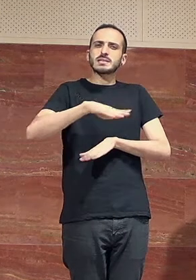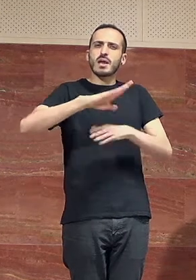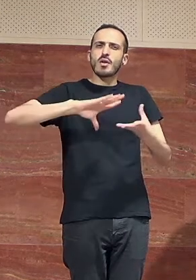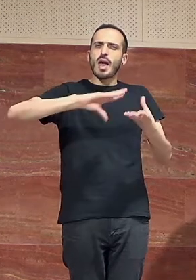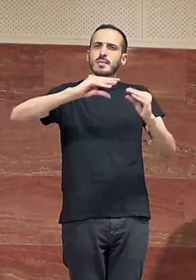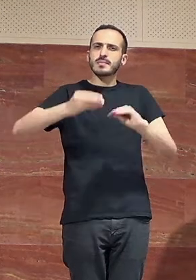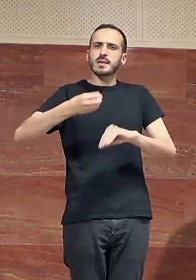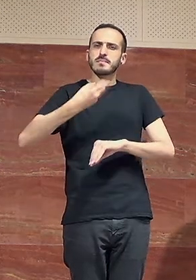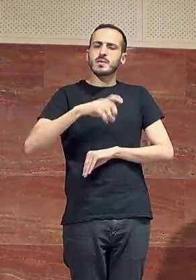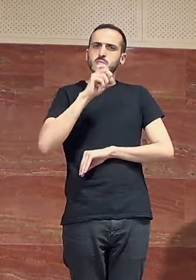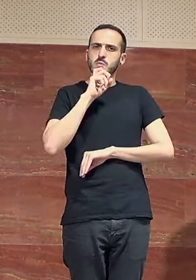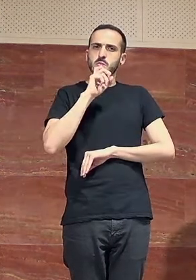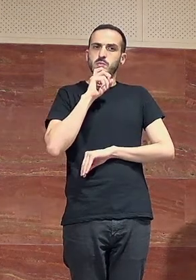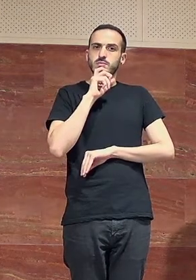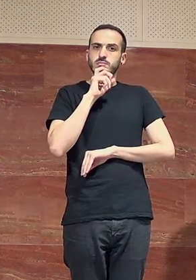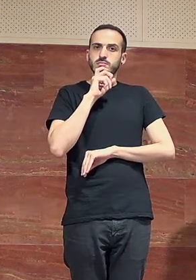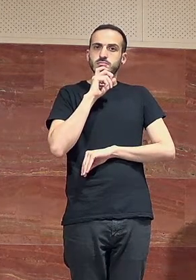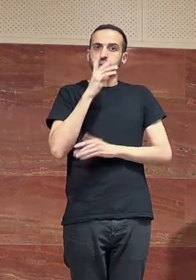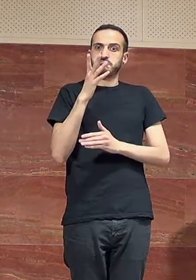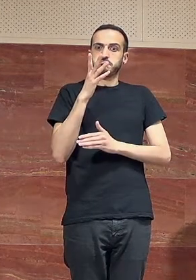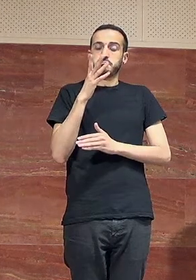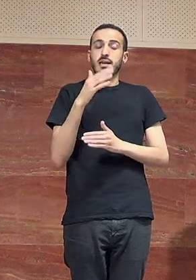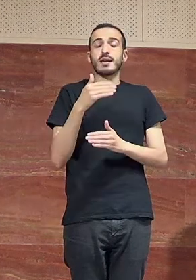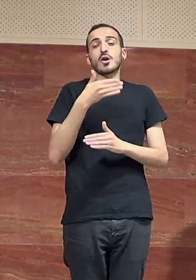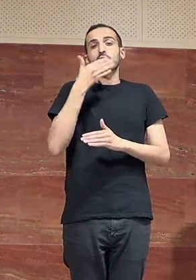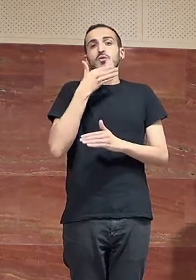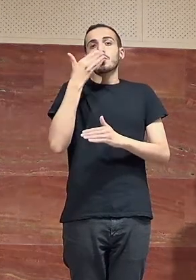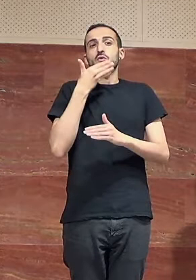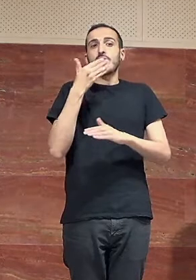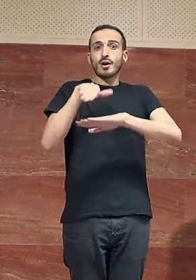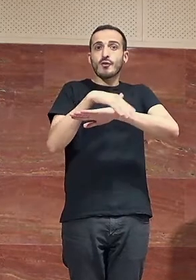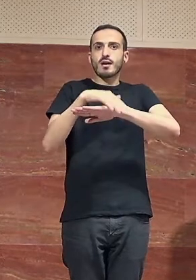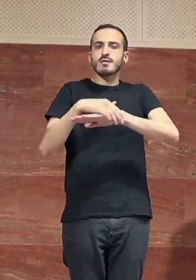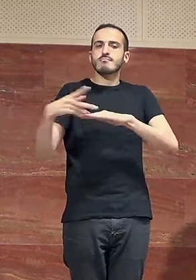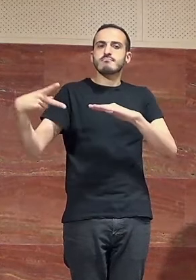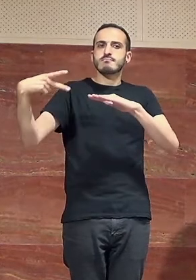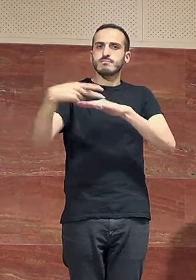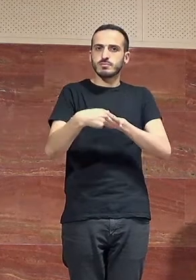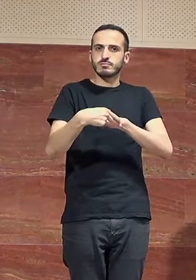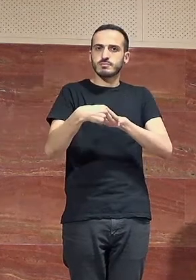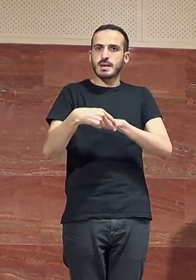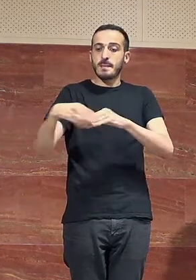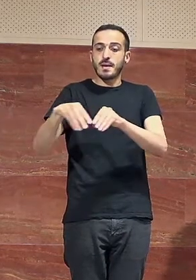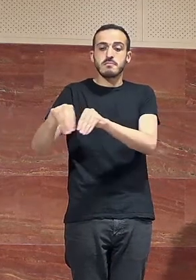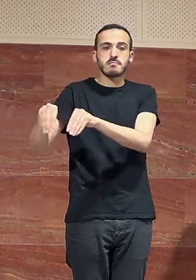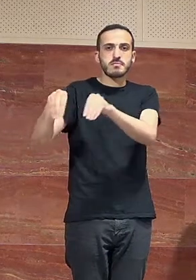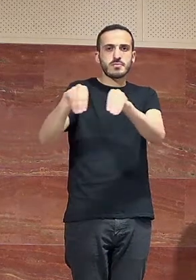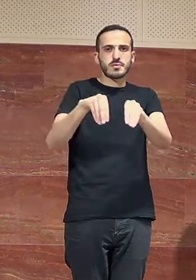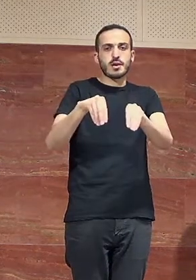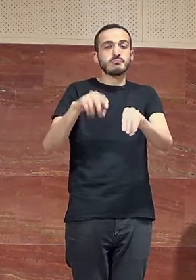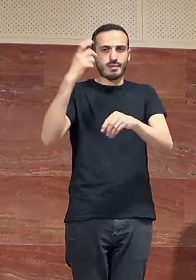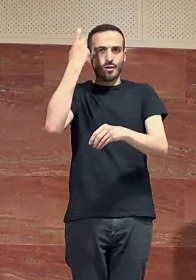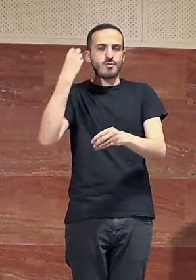colegio. Se cierra durante el tiempo escolar de entrada y salida mediante una valla que han elaborado los propios estudiantes, se